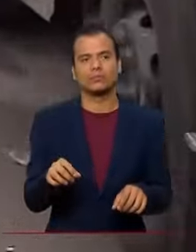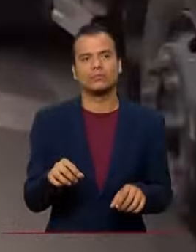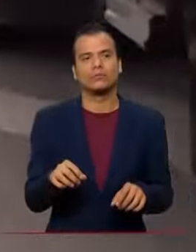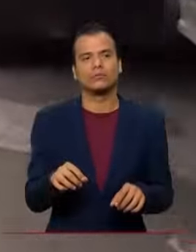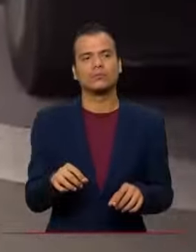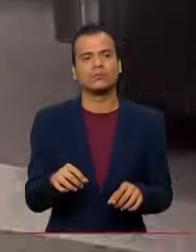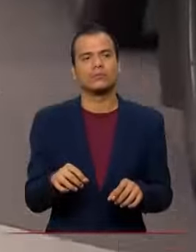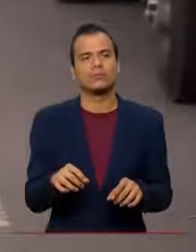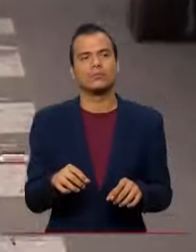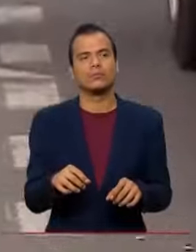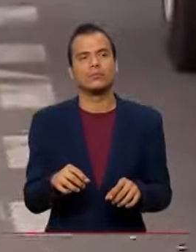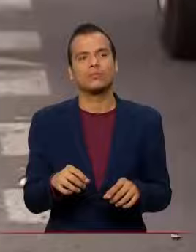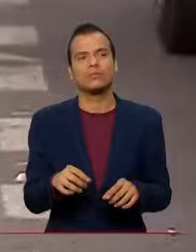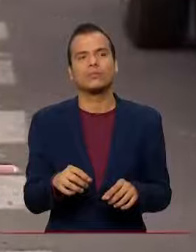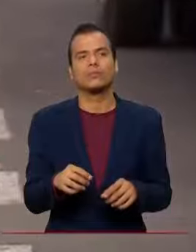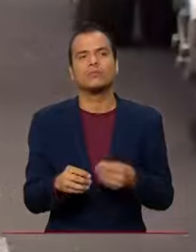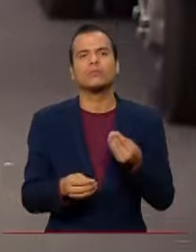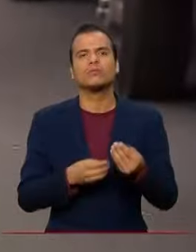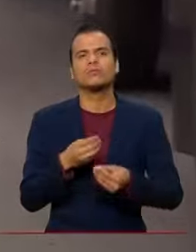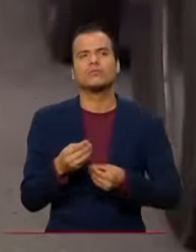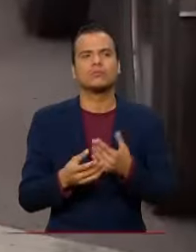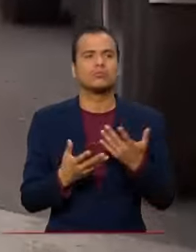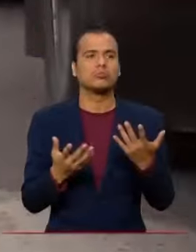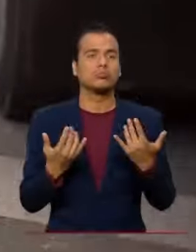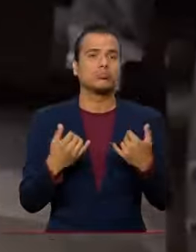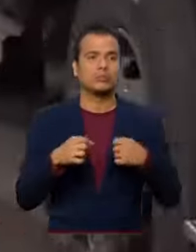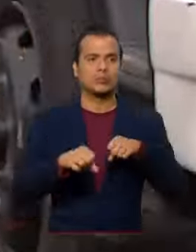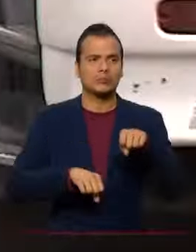otro ciclista, porque la gente también ha encontrado en esto una oportunidad.